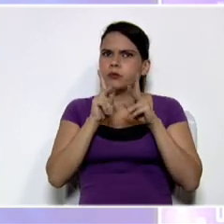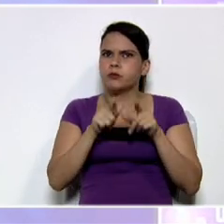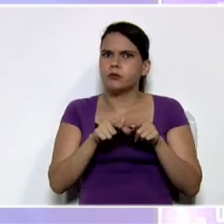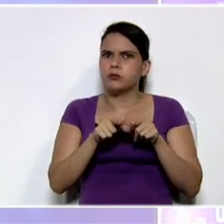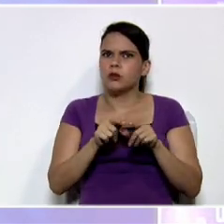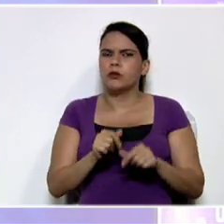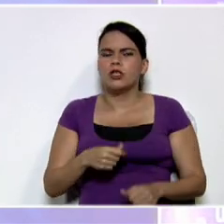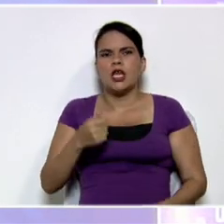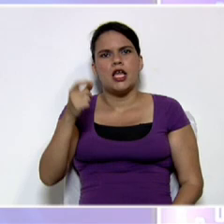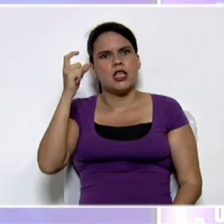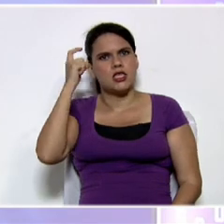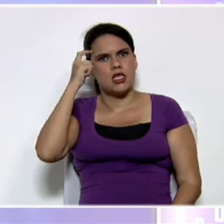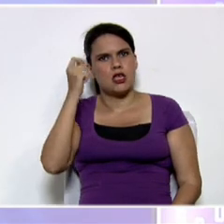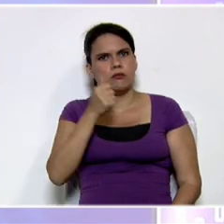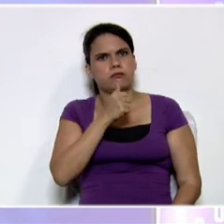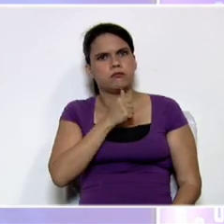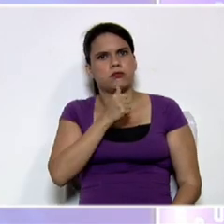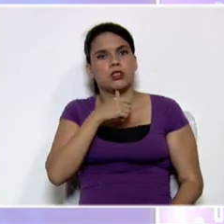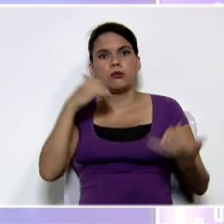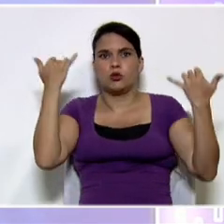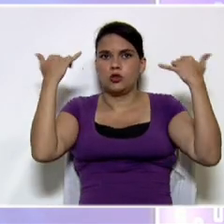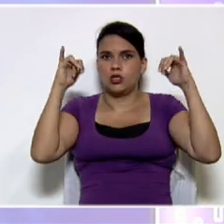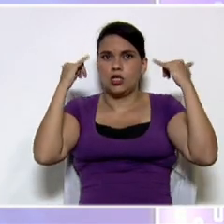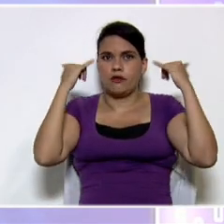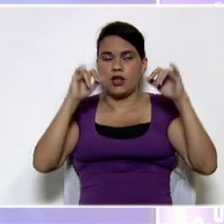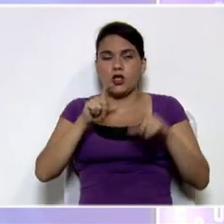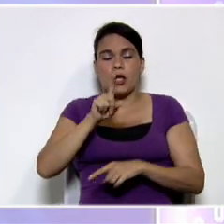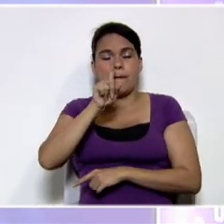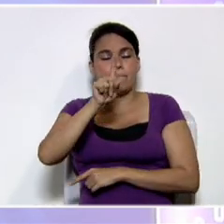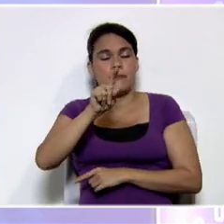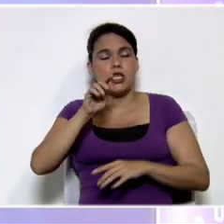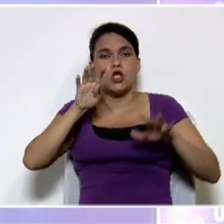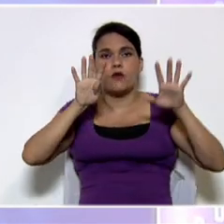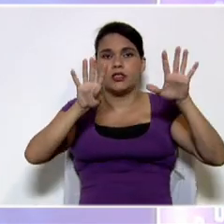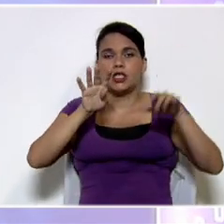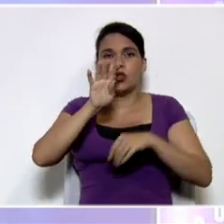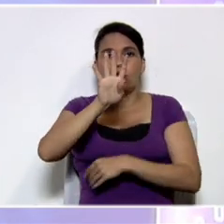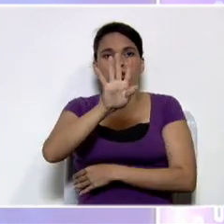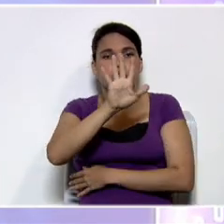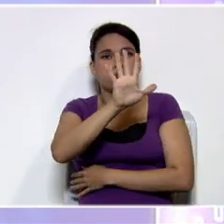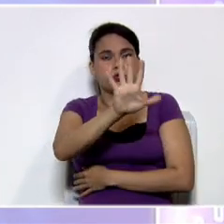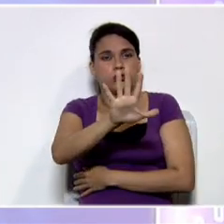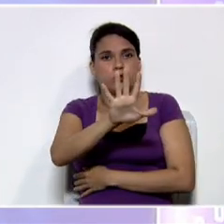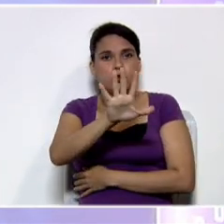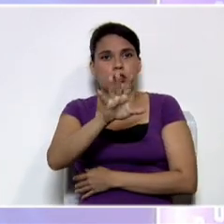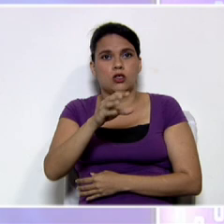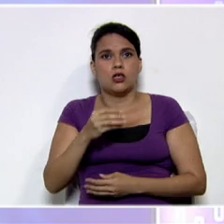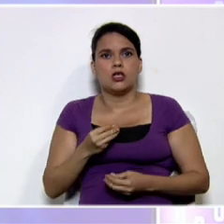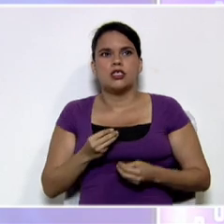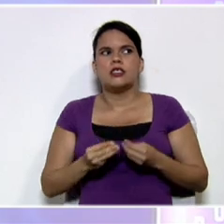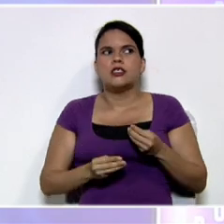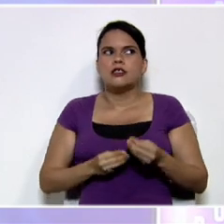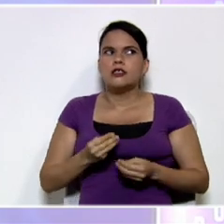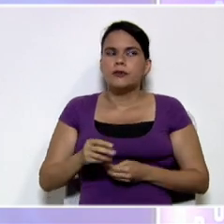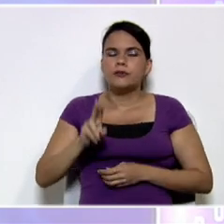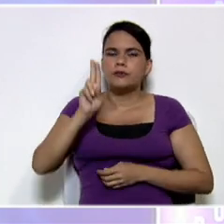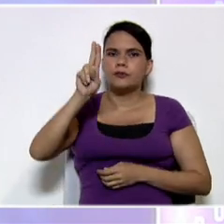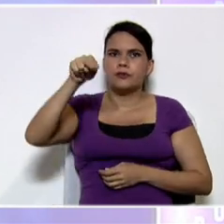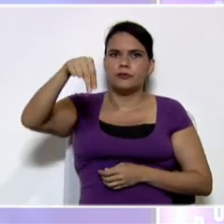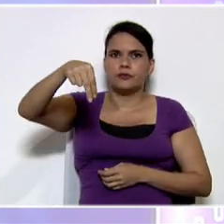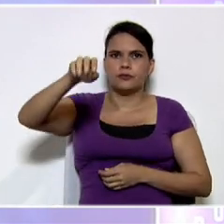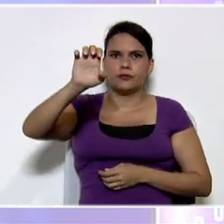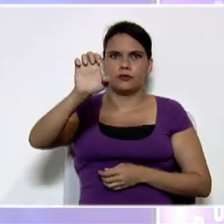Día de la Tolerancia, estamos celebrando que en 1945 se fundó la UNESCO, que es una entidad